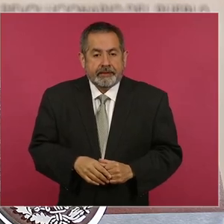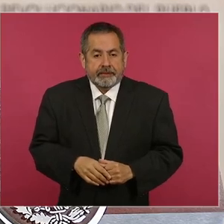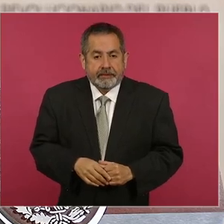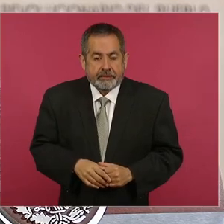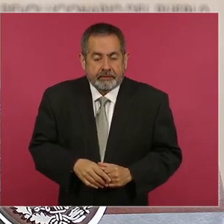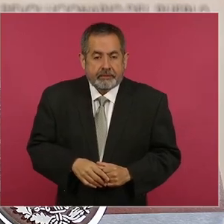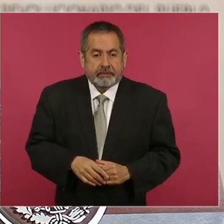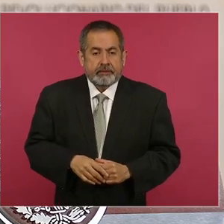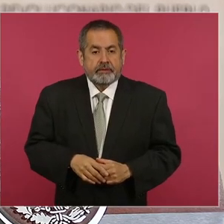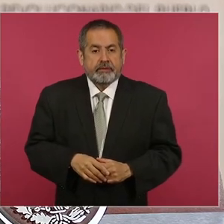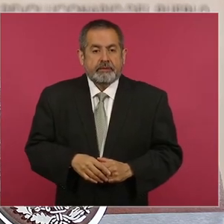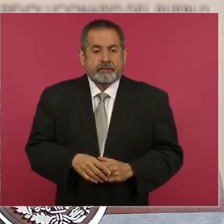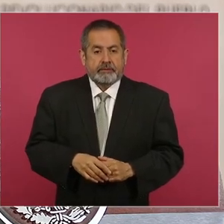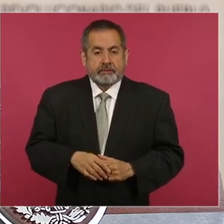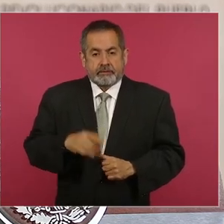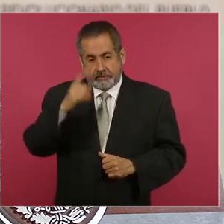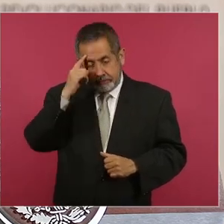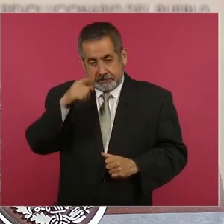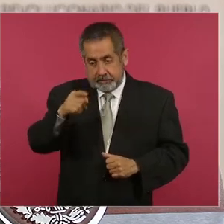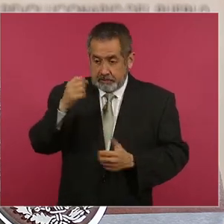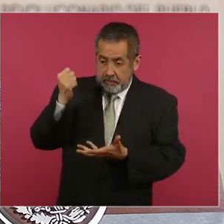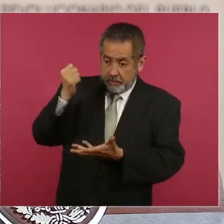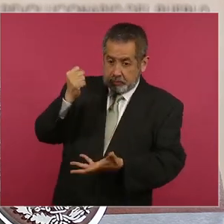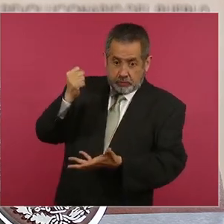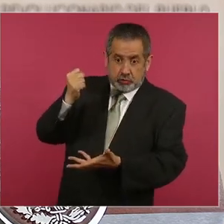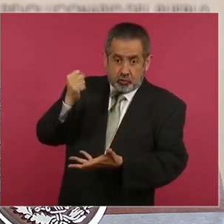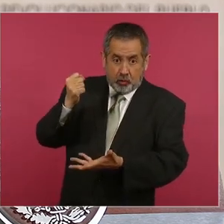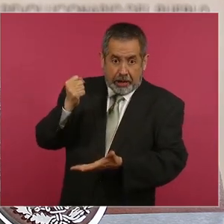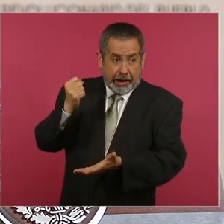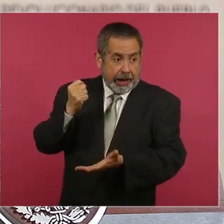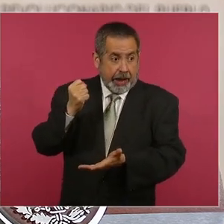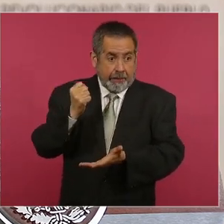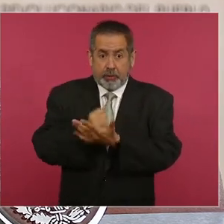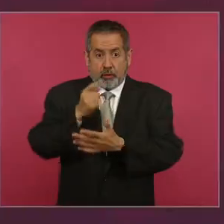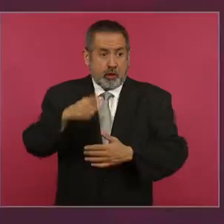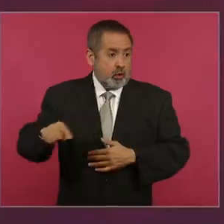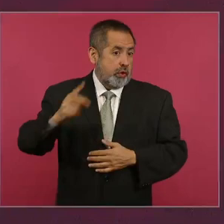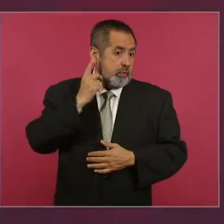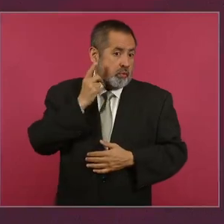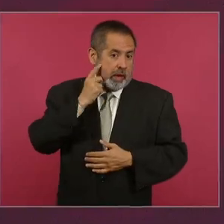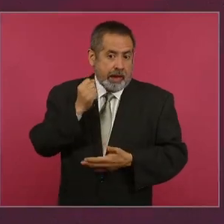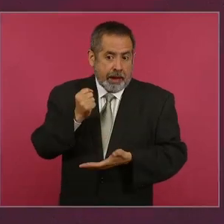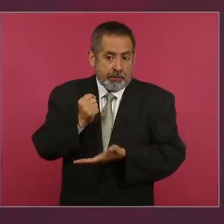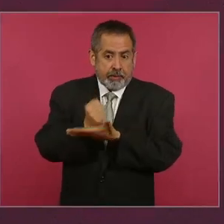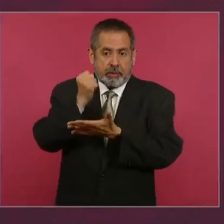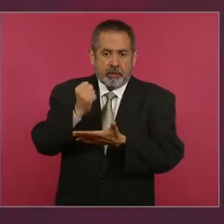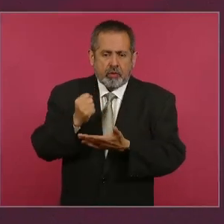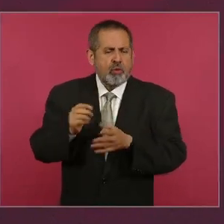para que aprobaran el presupuesto los diputados